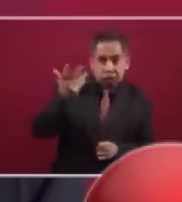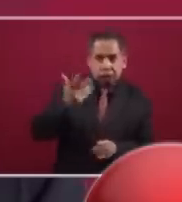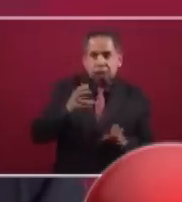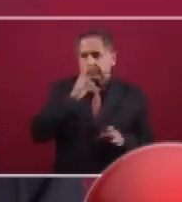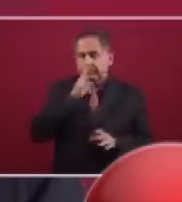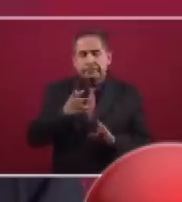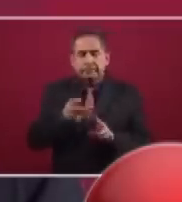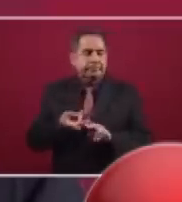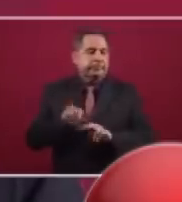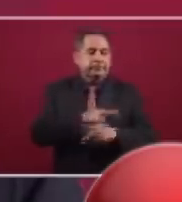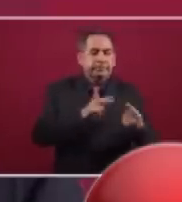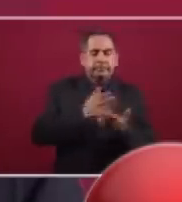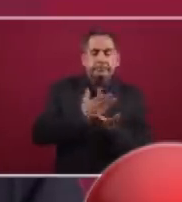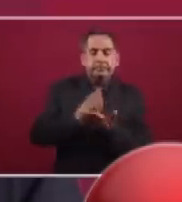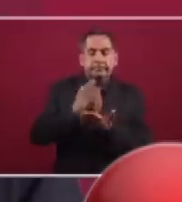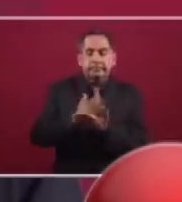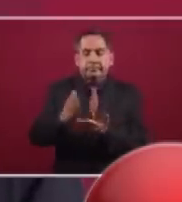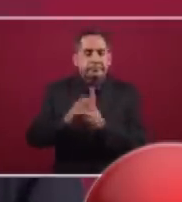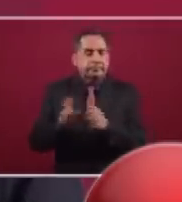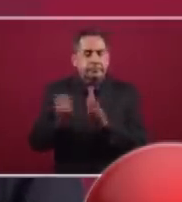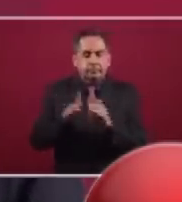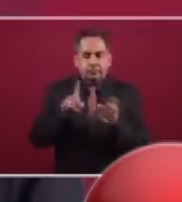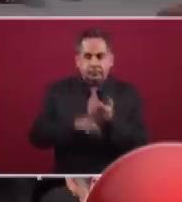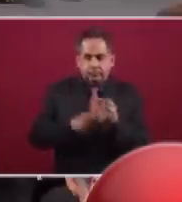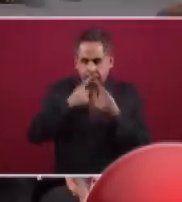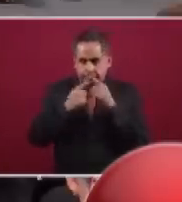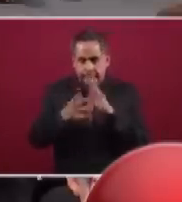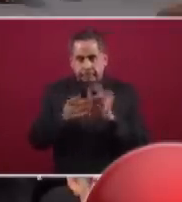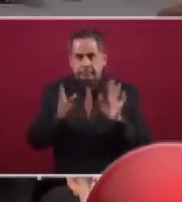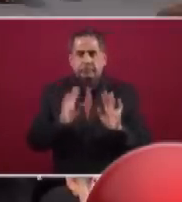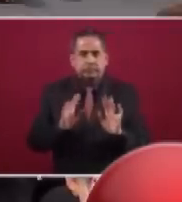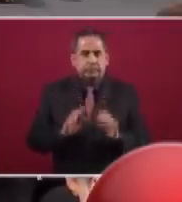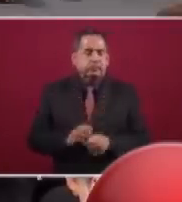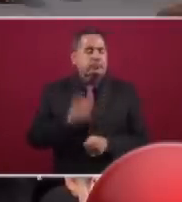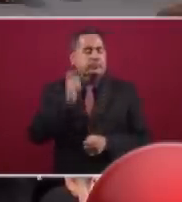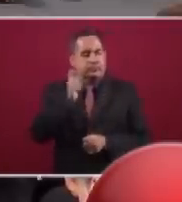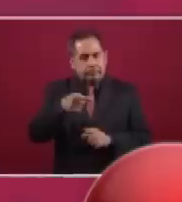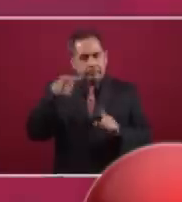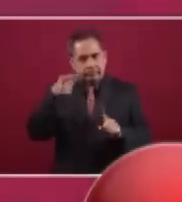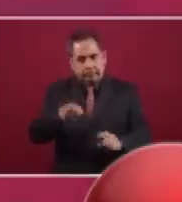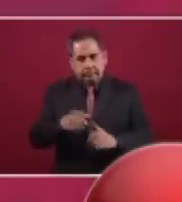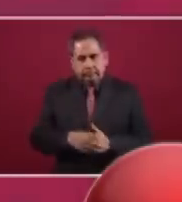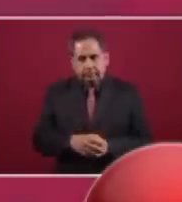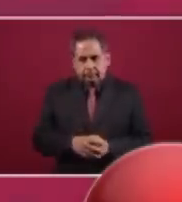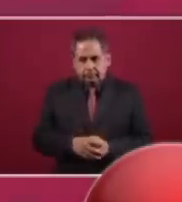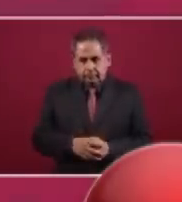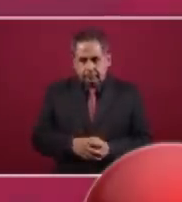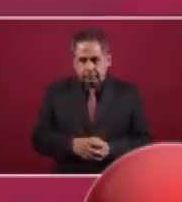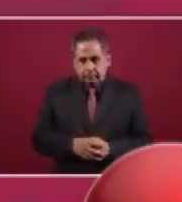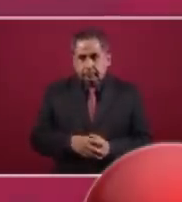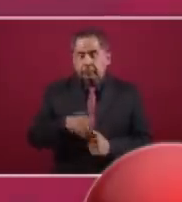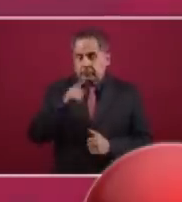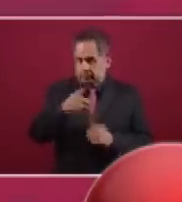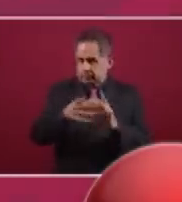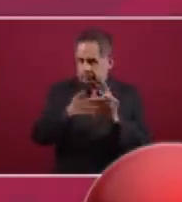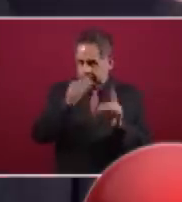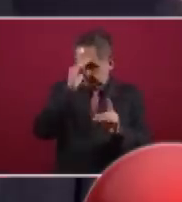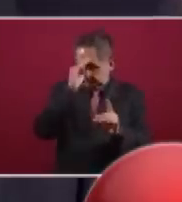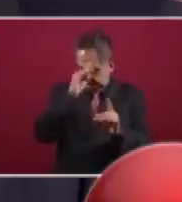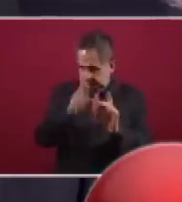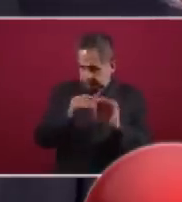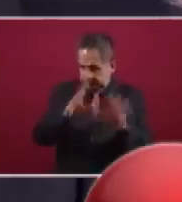pues conviene diferirlos y tener esa circunstancia. Entonces, hay que hacer esa